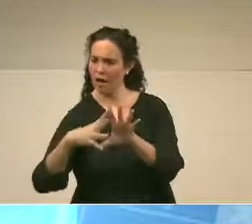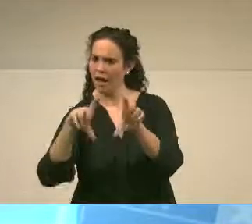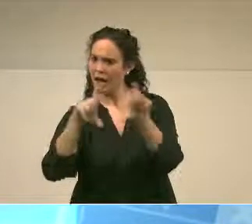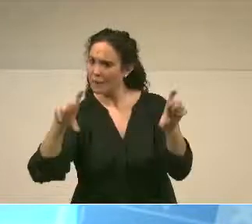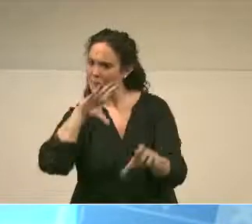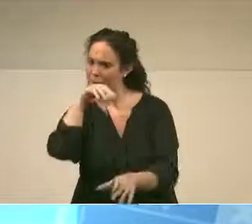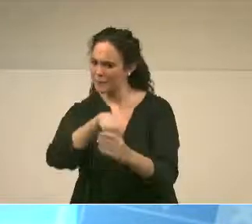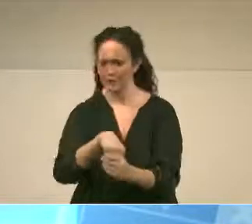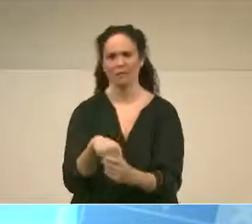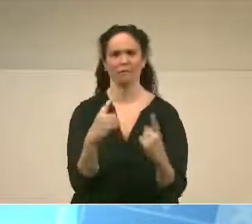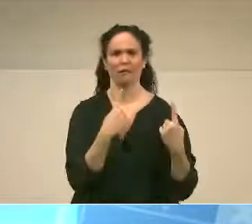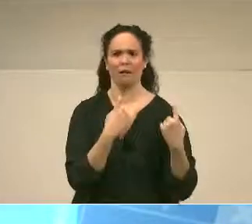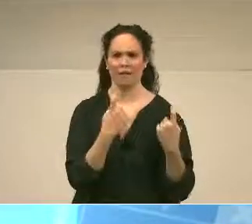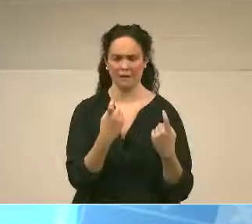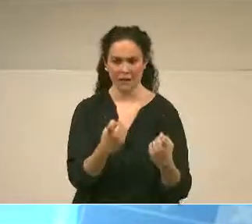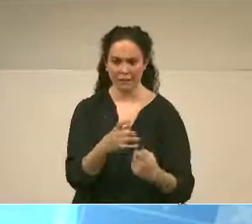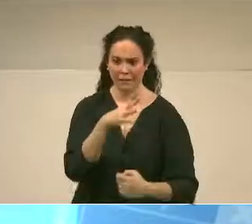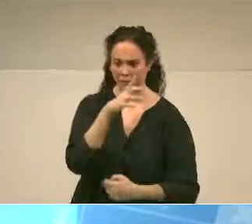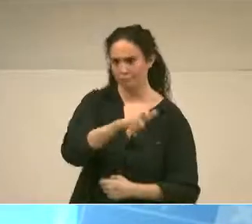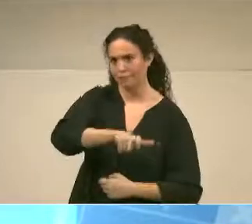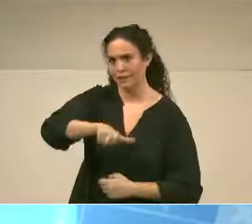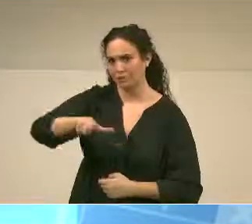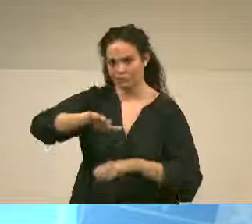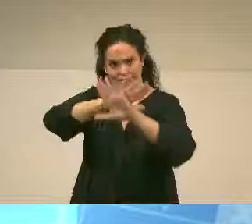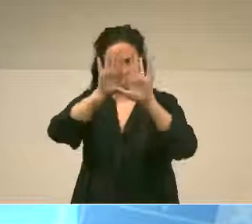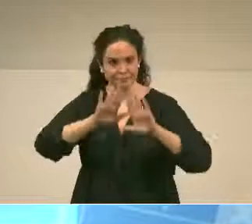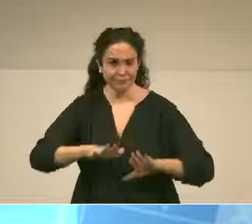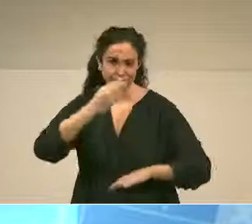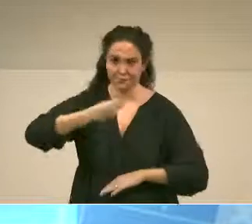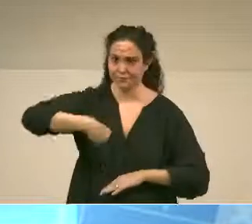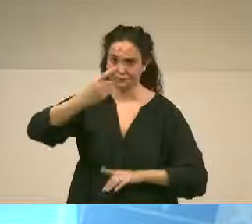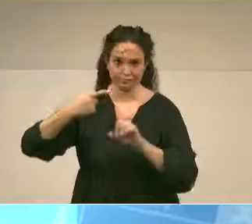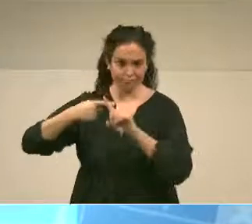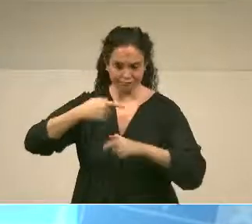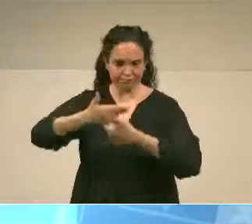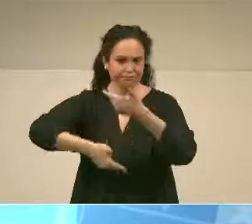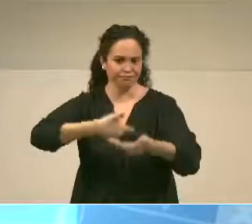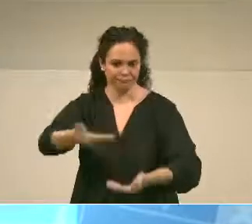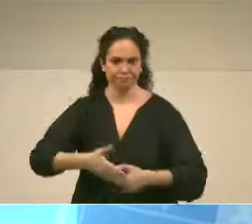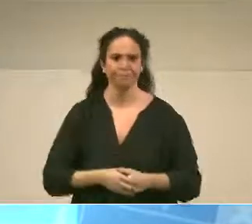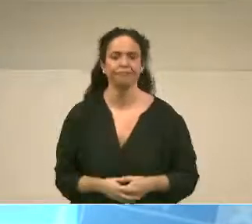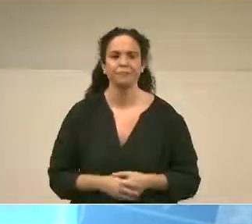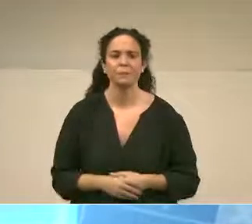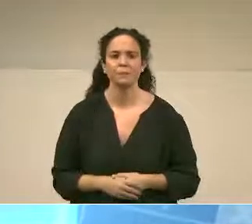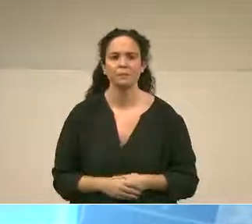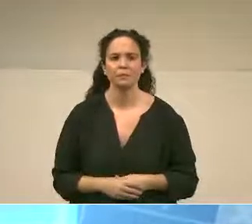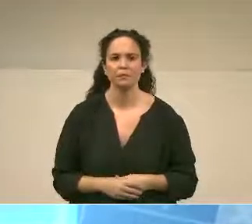las personas son la mejor manera de poder realizar esa